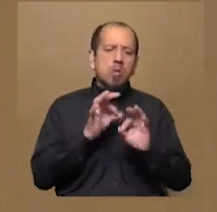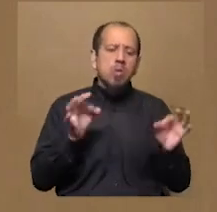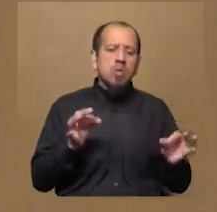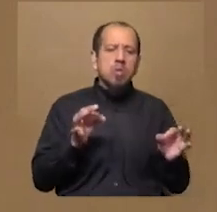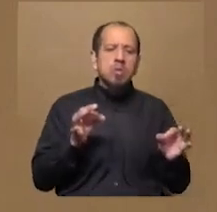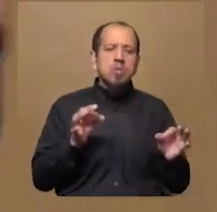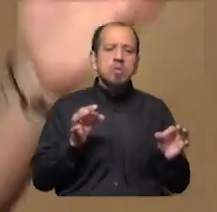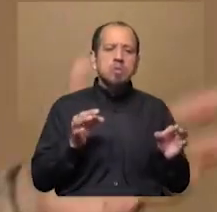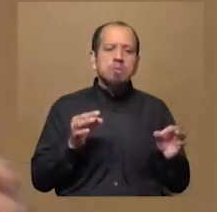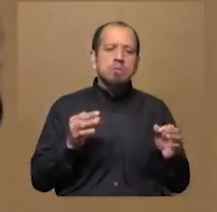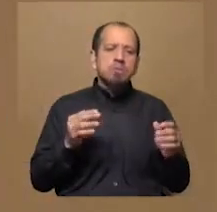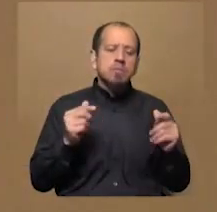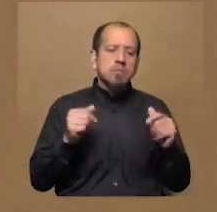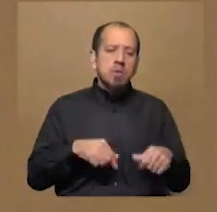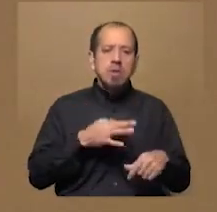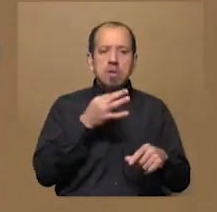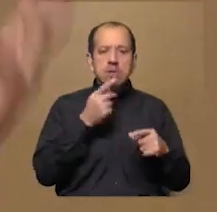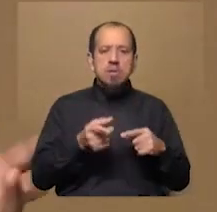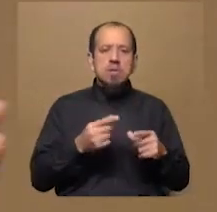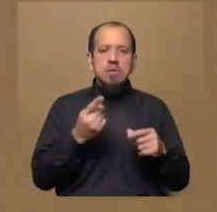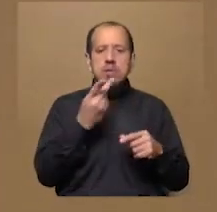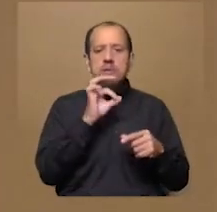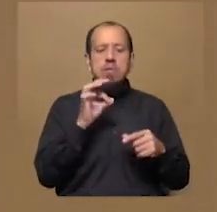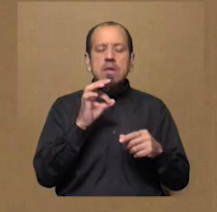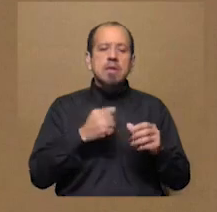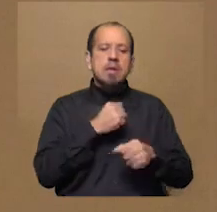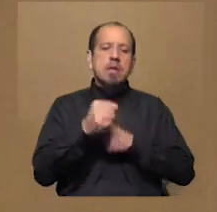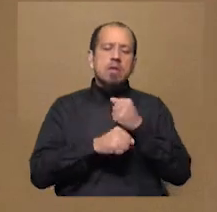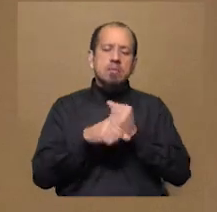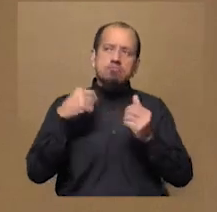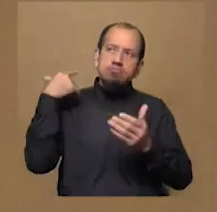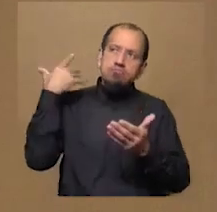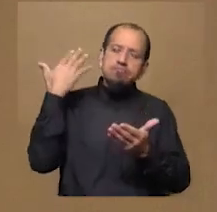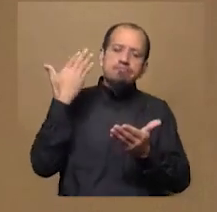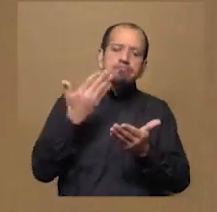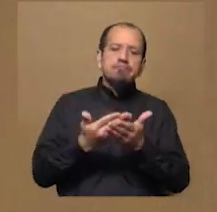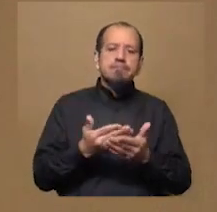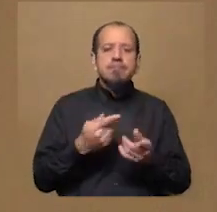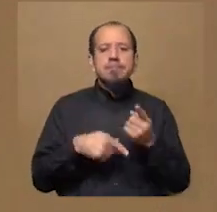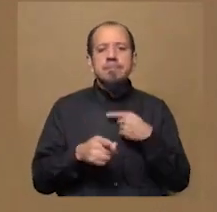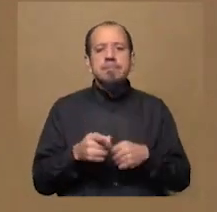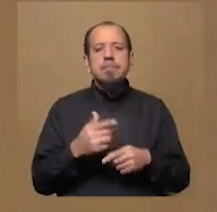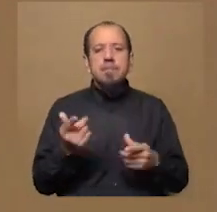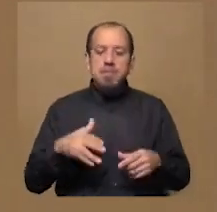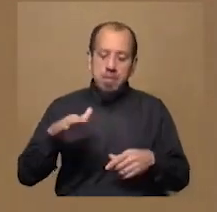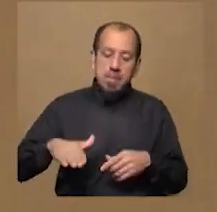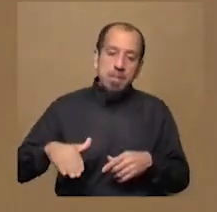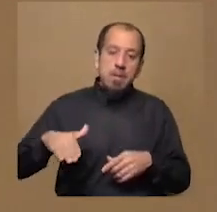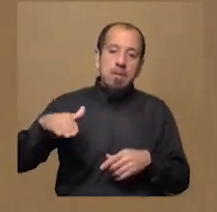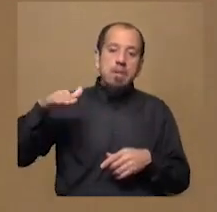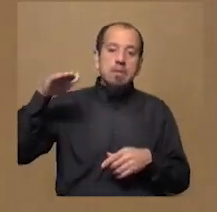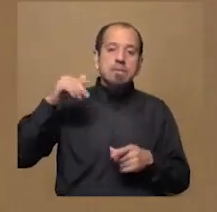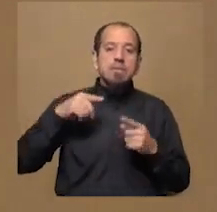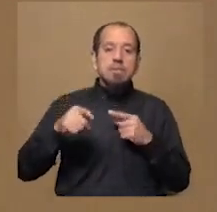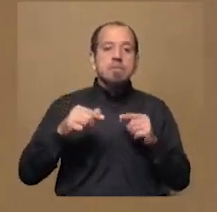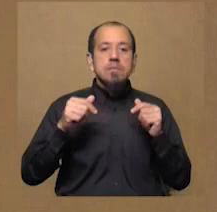ya casi hoy hablábamos más o menos haciendo cuentas casi 20 años ponele de repente gurises o Brisas que fueron siendo chiquitos y que son